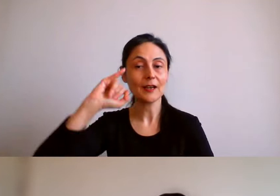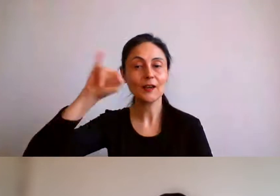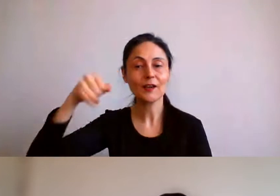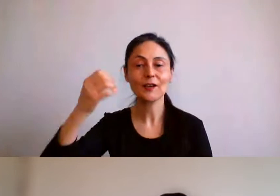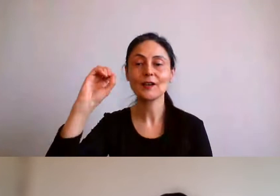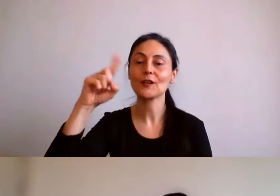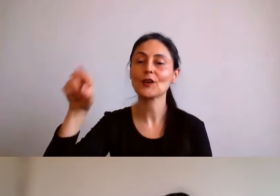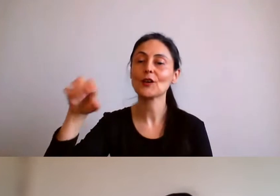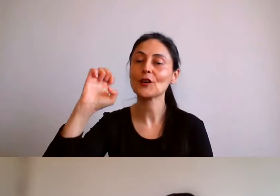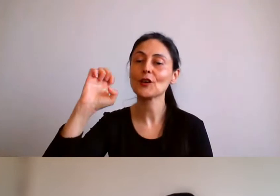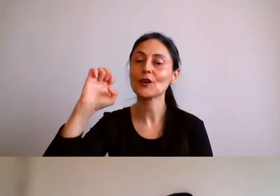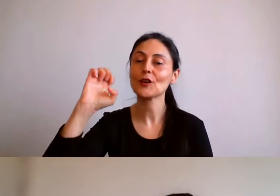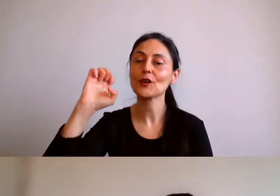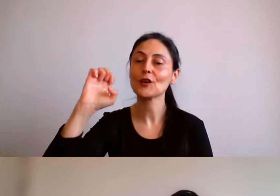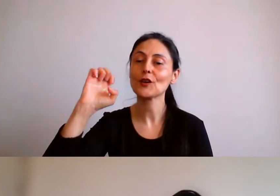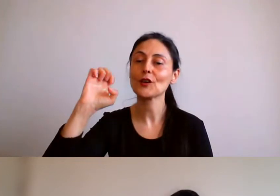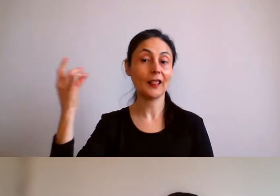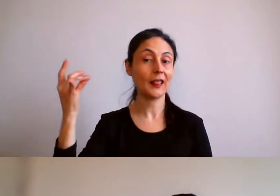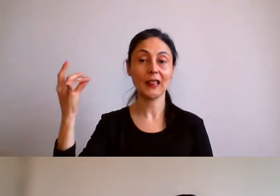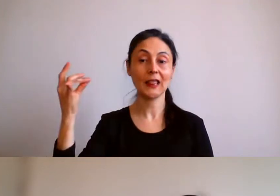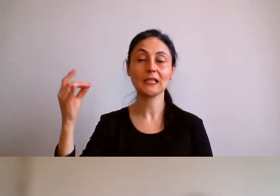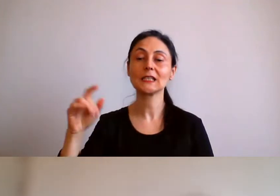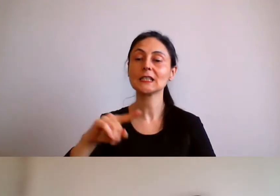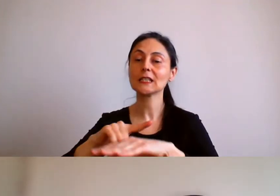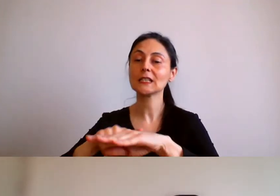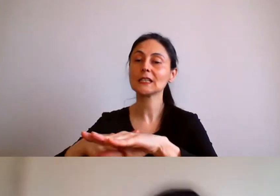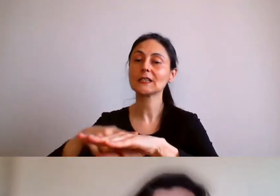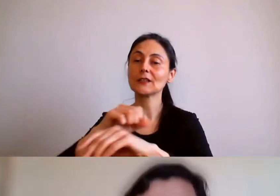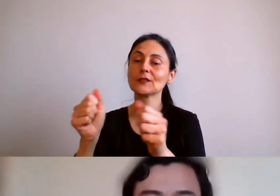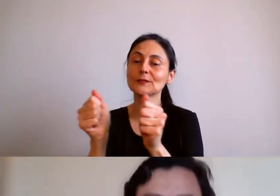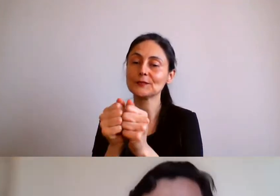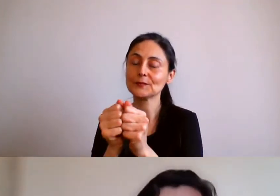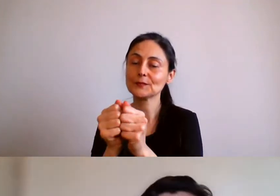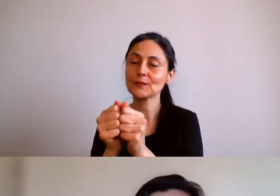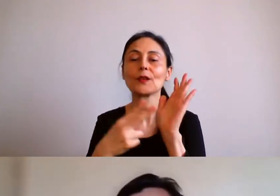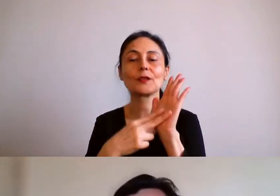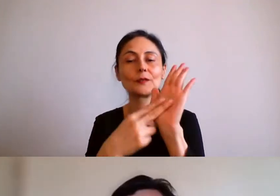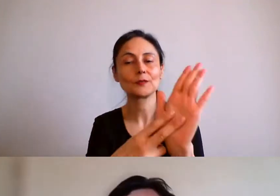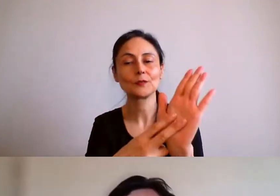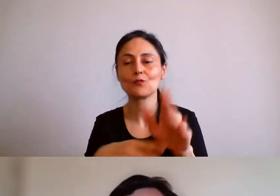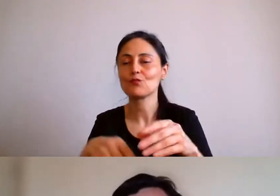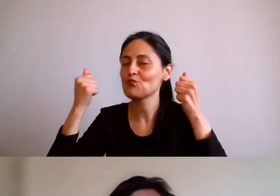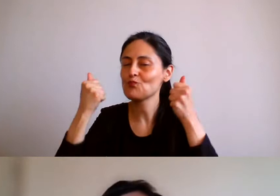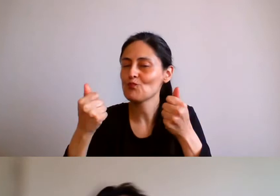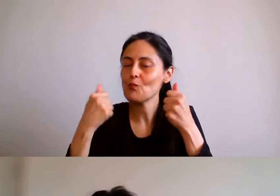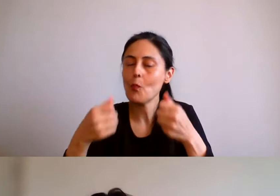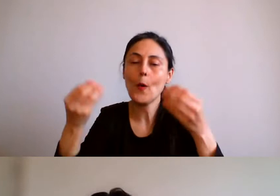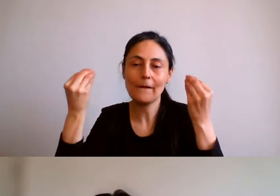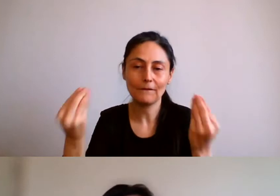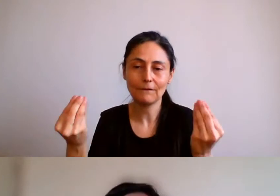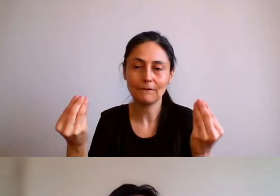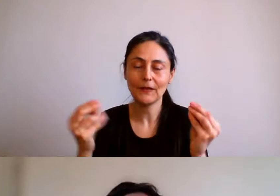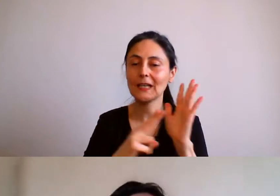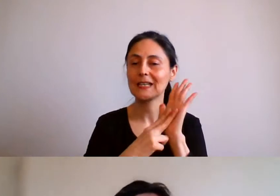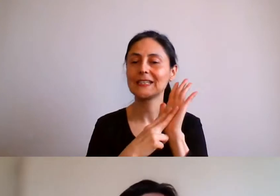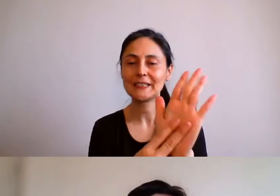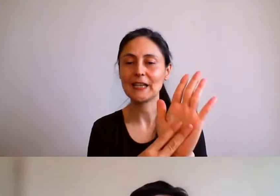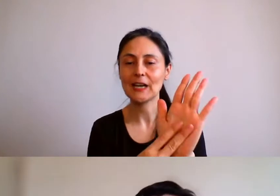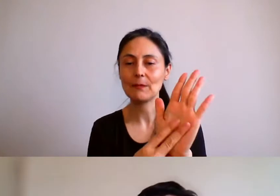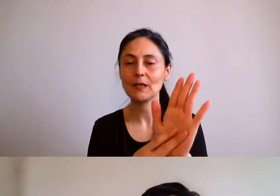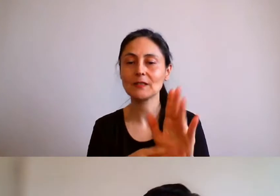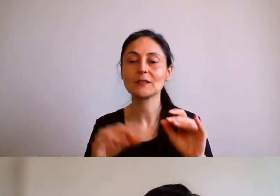Amaro. La exposición estuvo extraordinaria, representó claramente lo que hacemos los